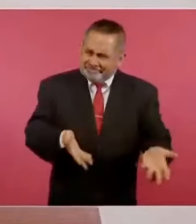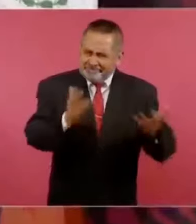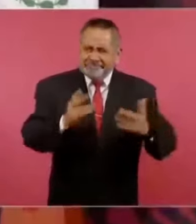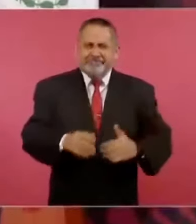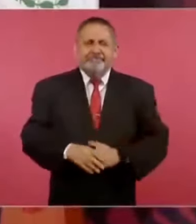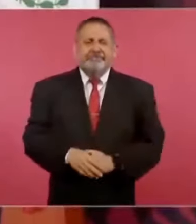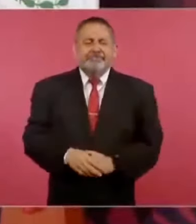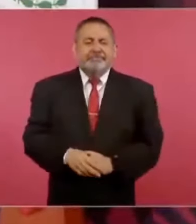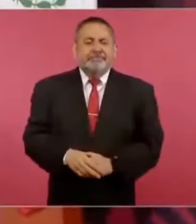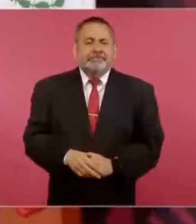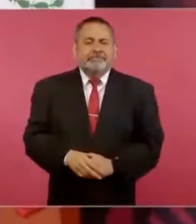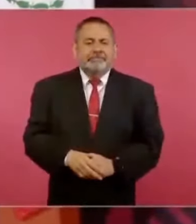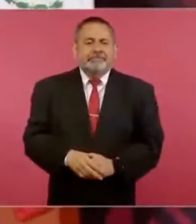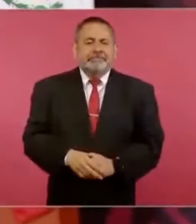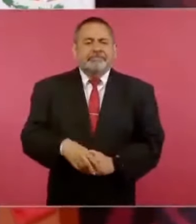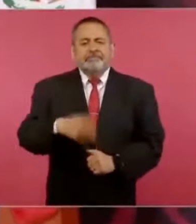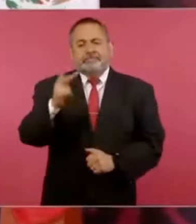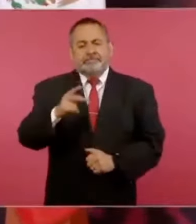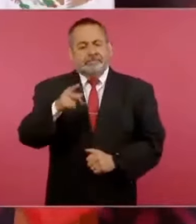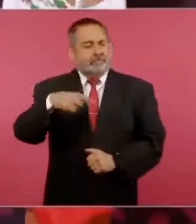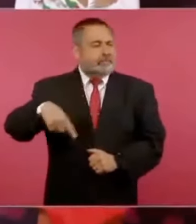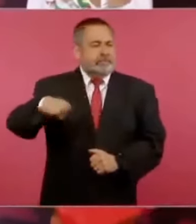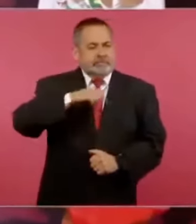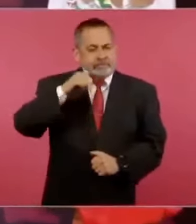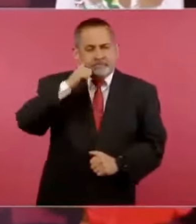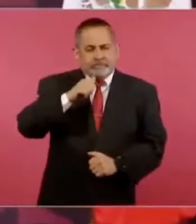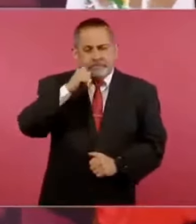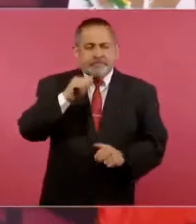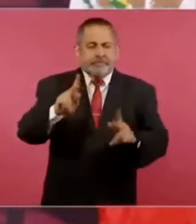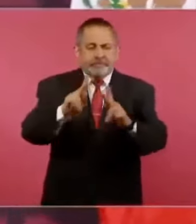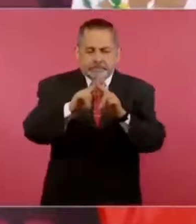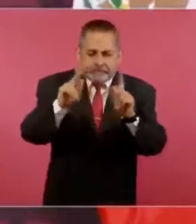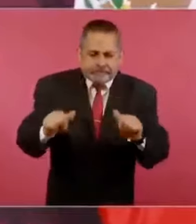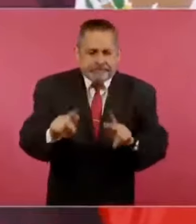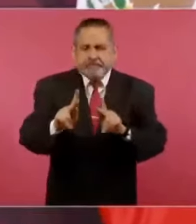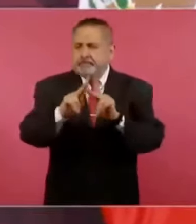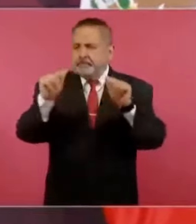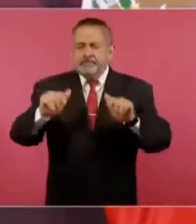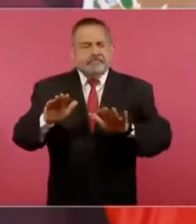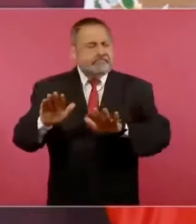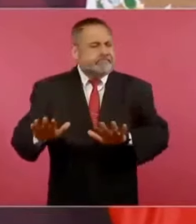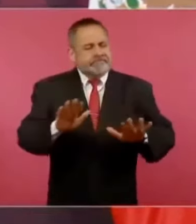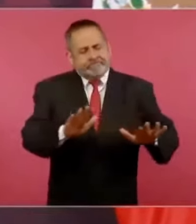Pero que siempre luchemos por la vía pacífica,